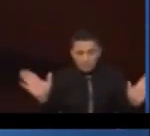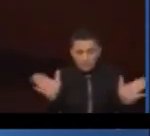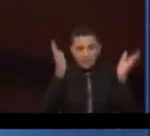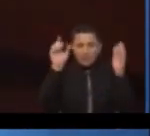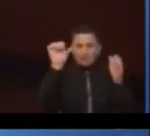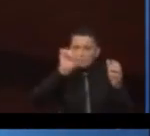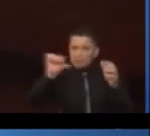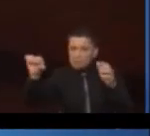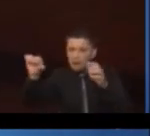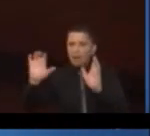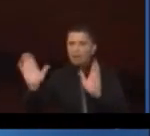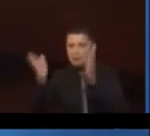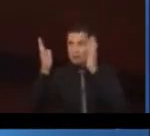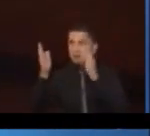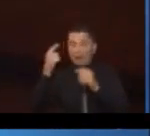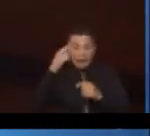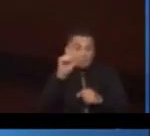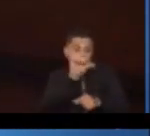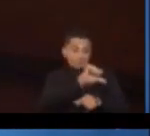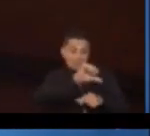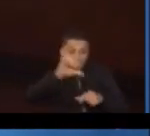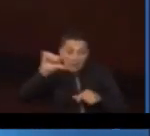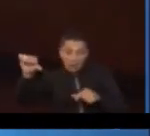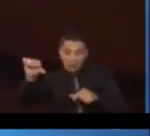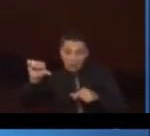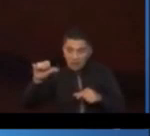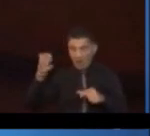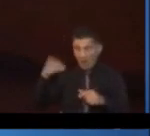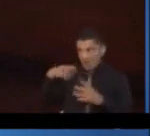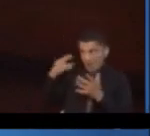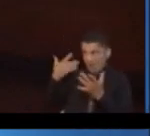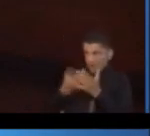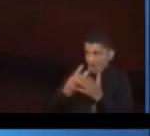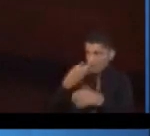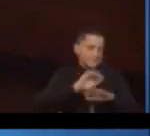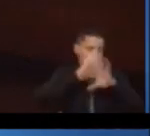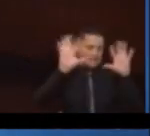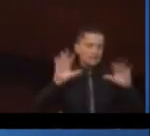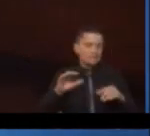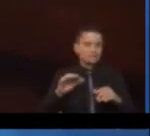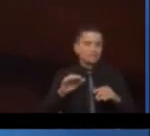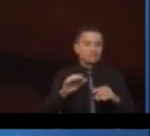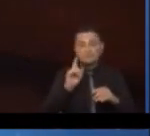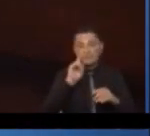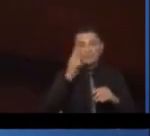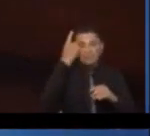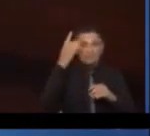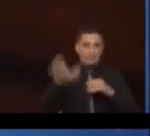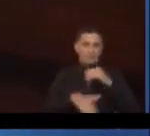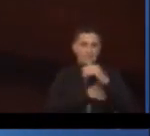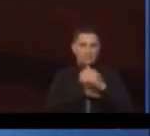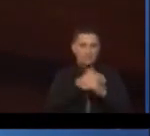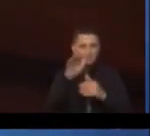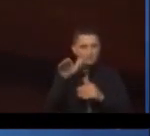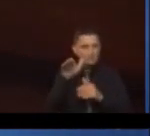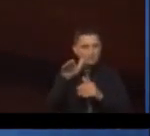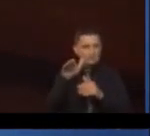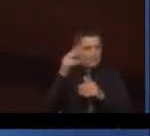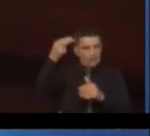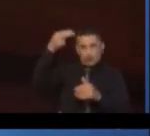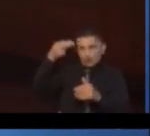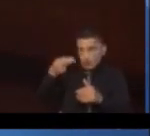lo que no está bien, no pueden destruir lo que durante años nos ha costado hacer. Es la primera ministra en la